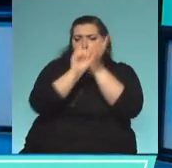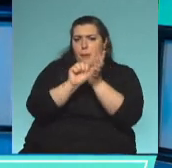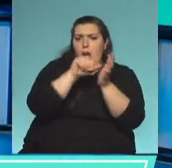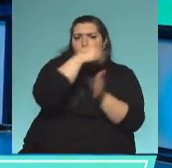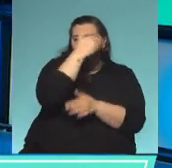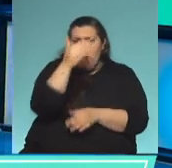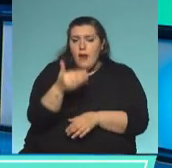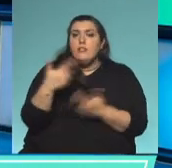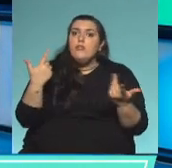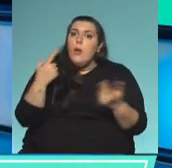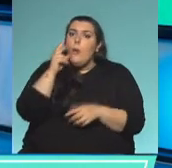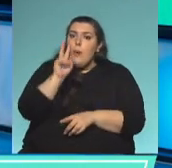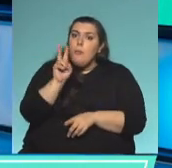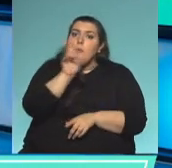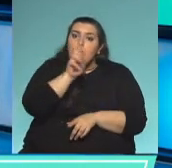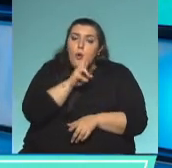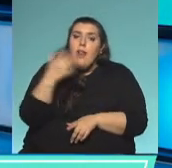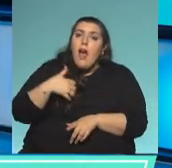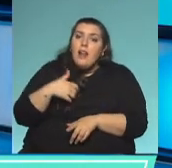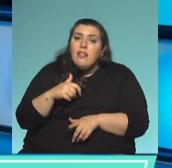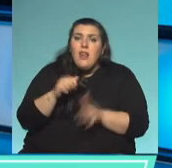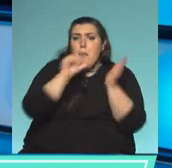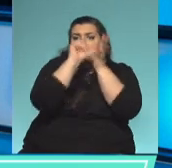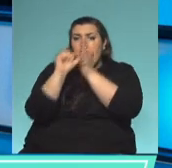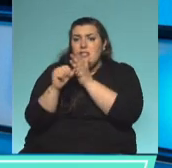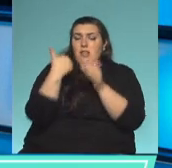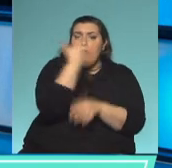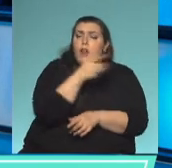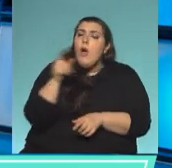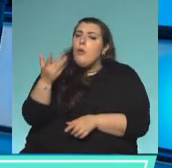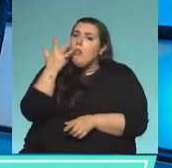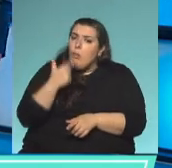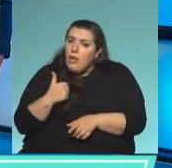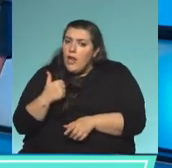argentinas que están jugando en ligas del exterior. ¿Te gustaría jugar en alguna en particular?